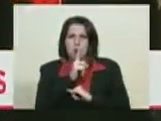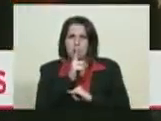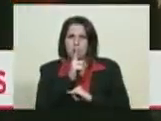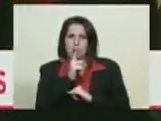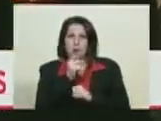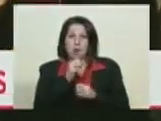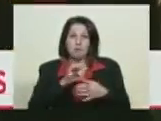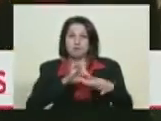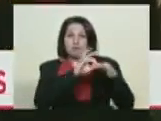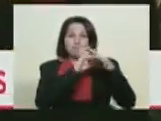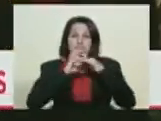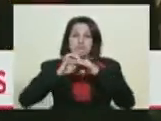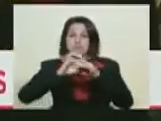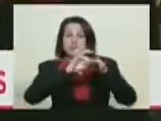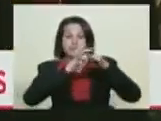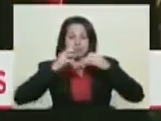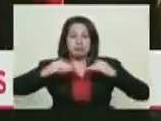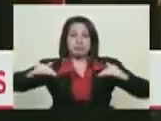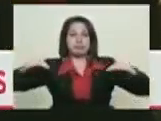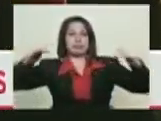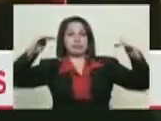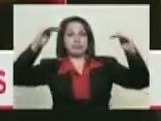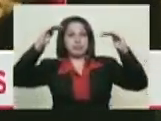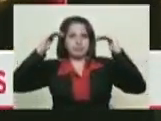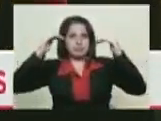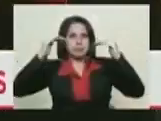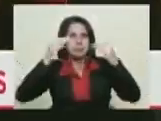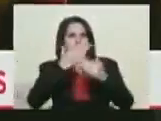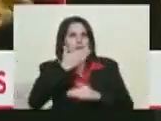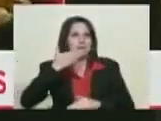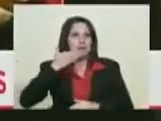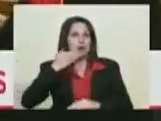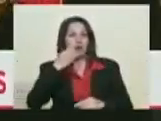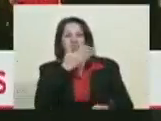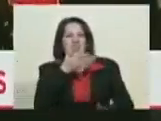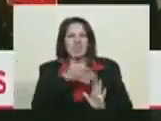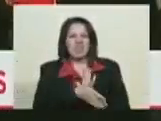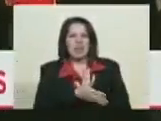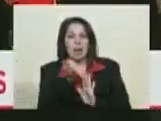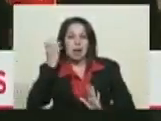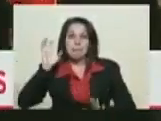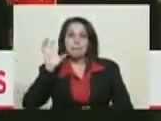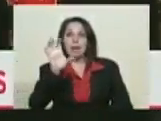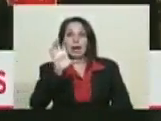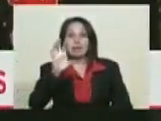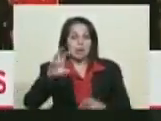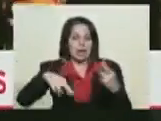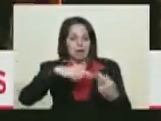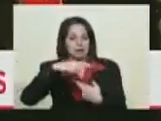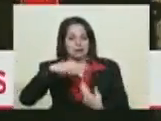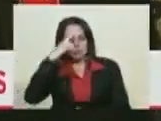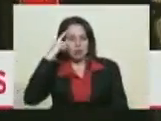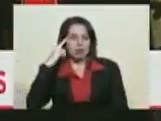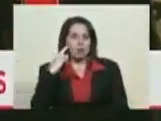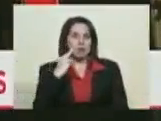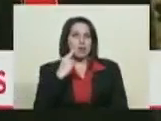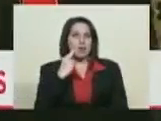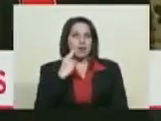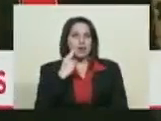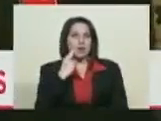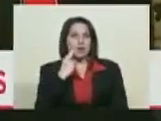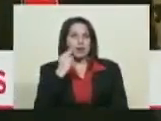Hay algo más grande. Hay algo más grande que se llama patria, que se llama revolución bolivariana, que se